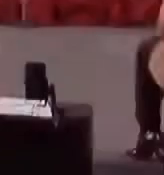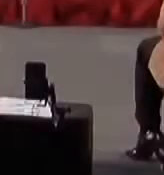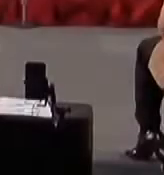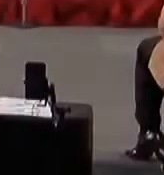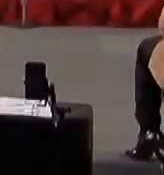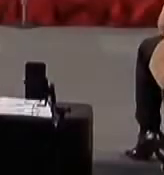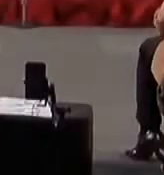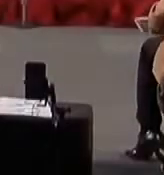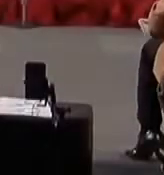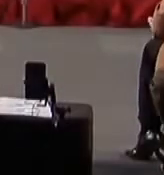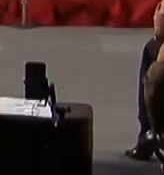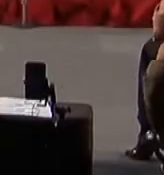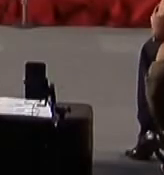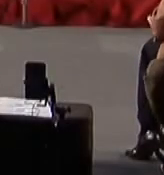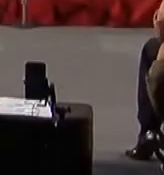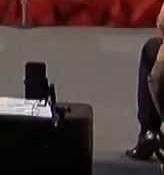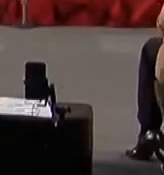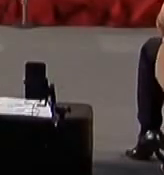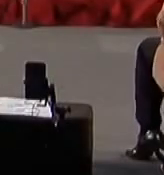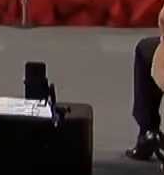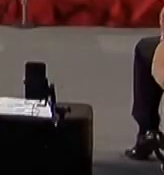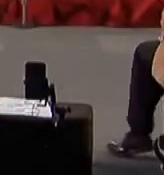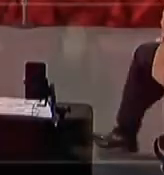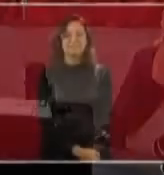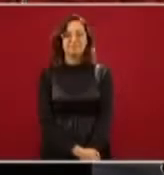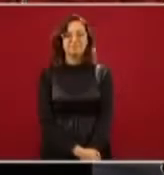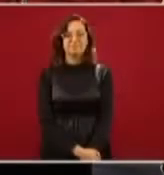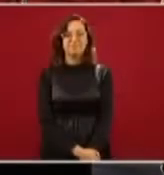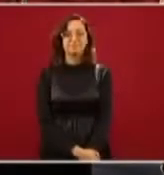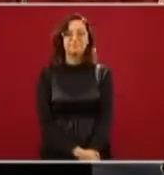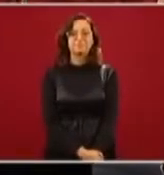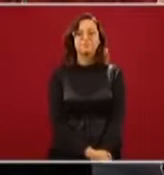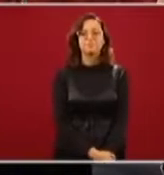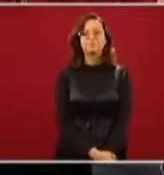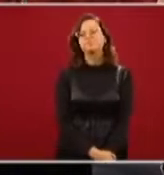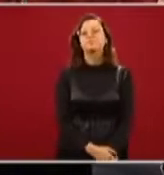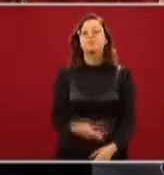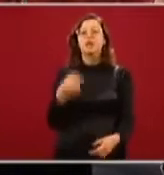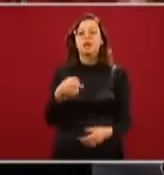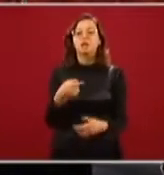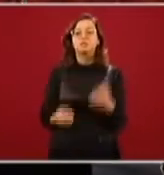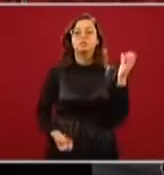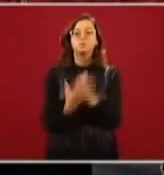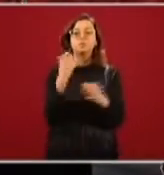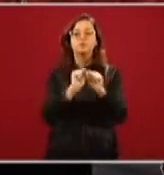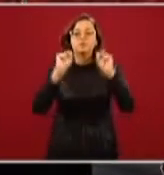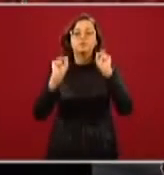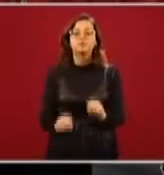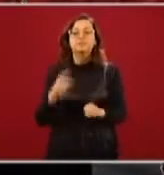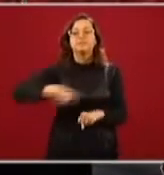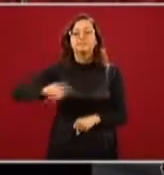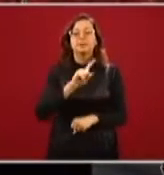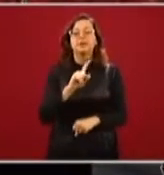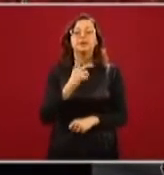Comentaría yo para terminar, señor presidente, que este sistema permite además los